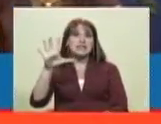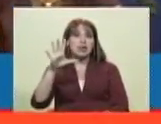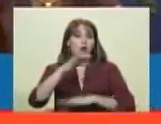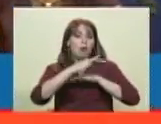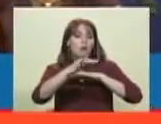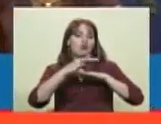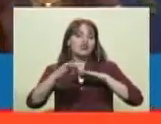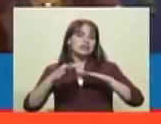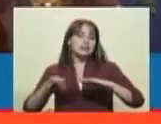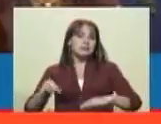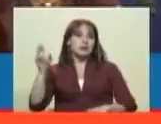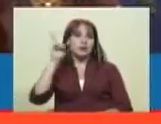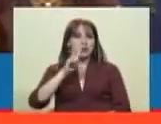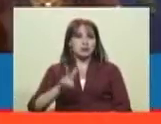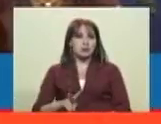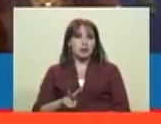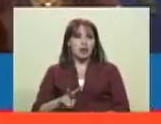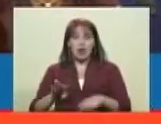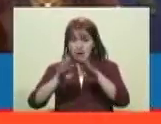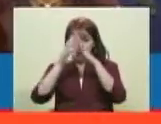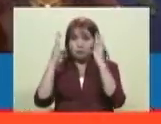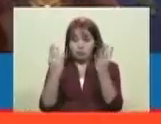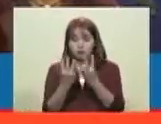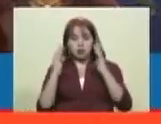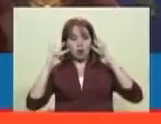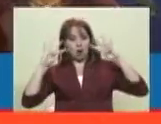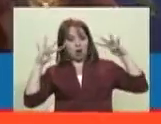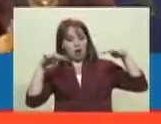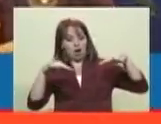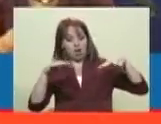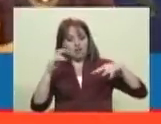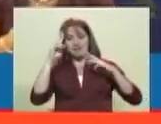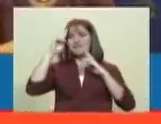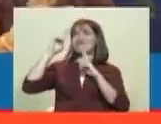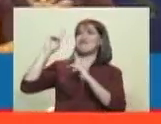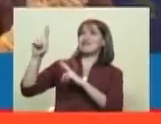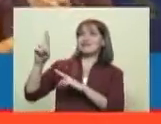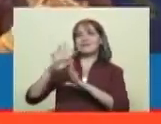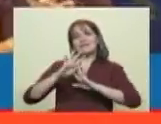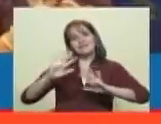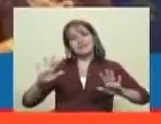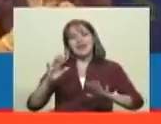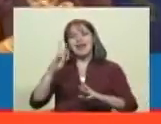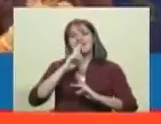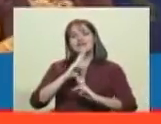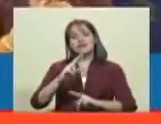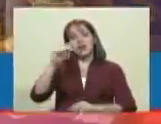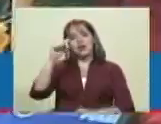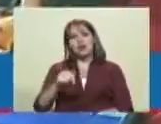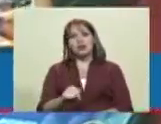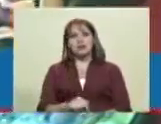Venezuela. El mundo debe respetar el resultado del día de